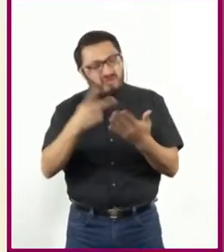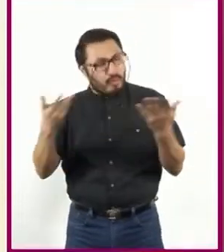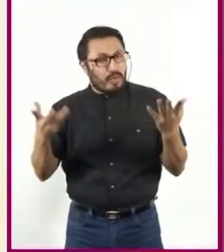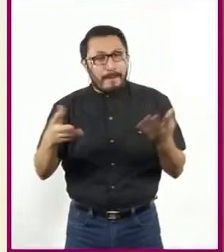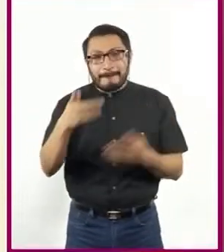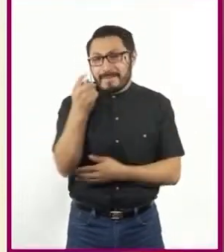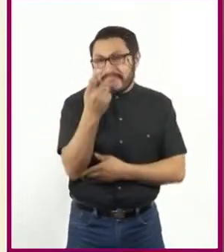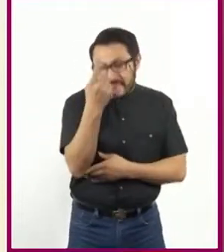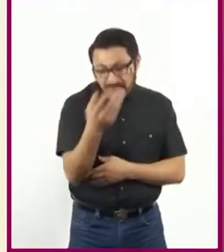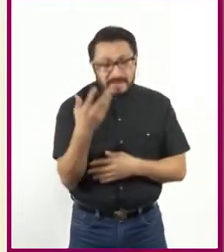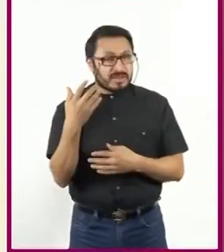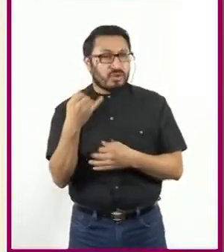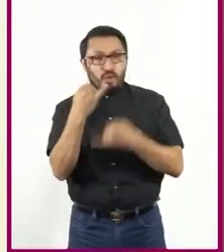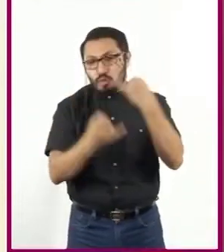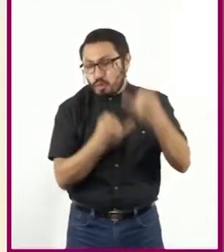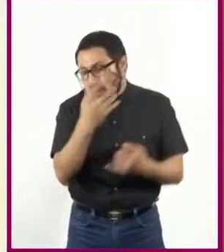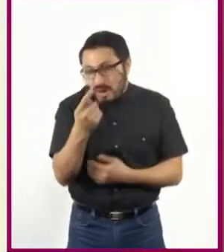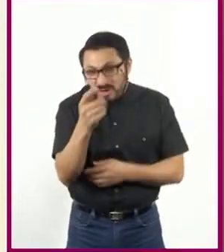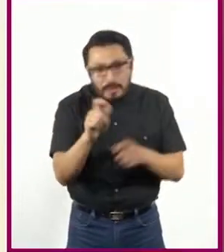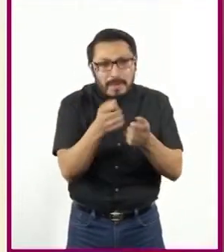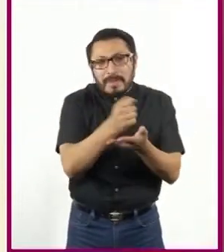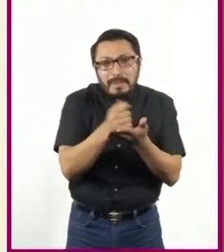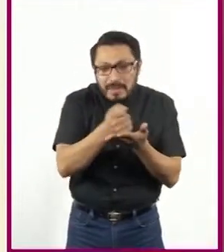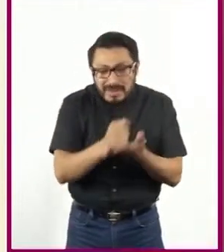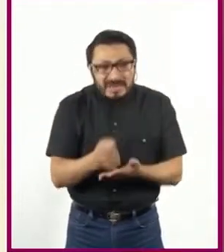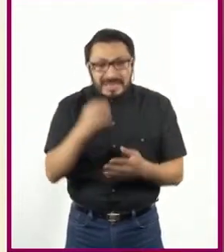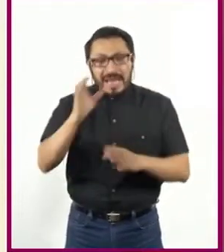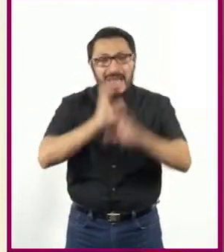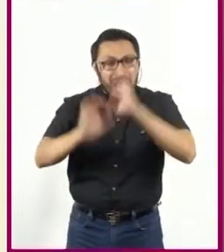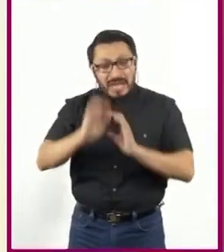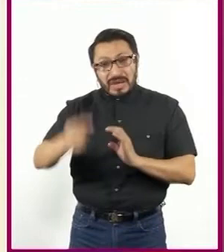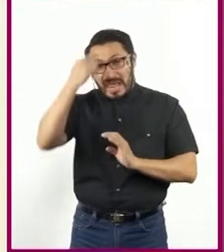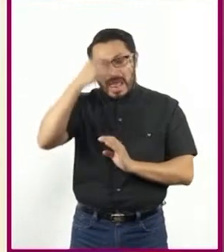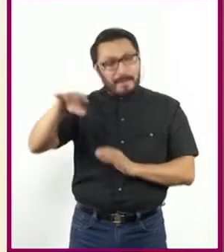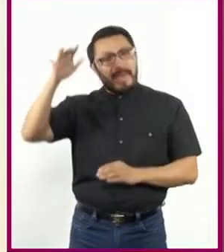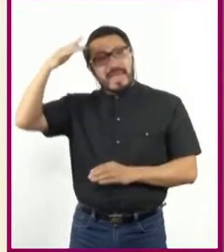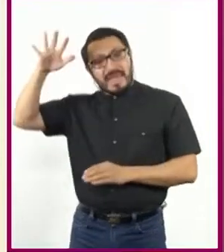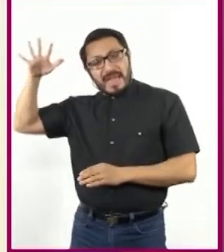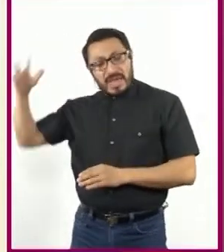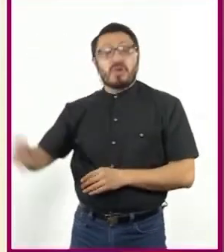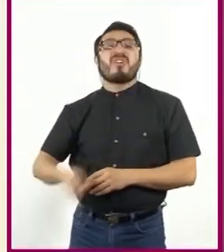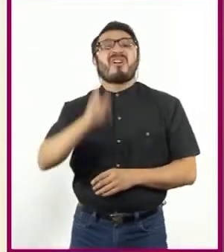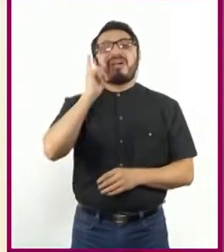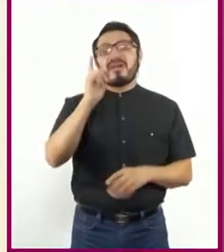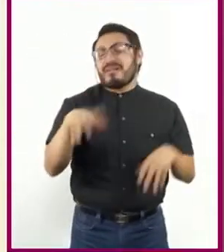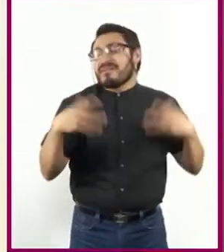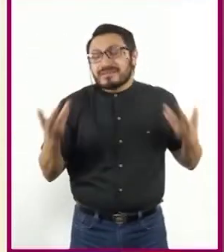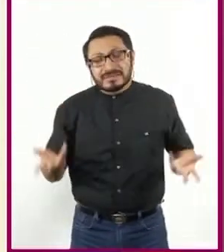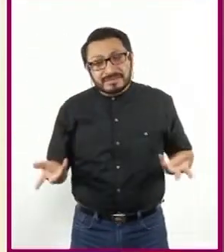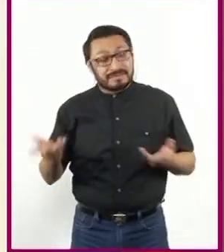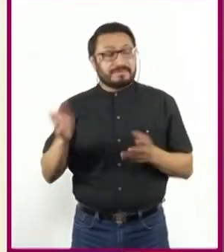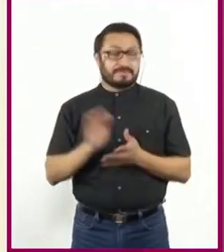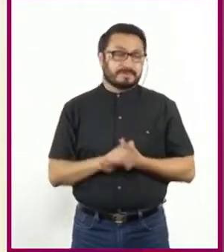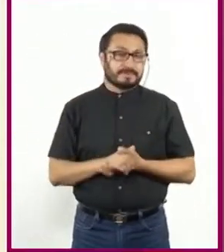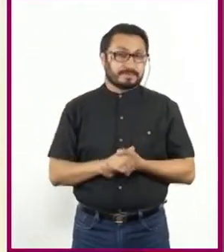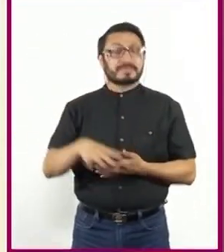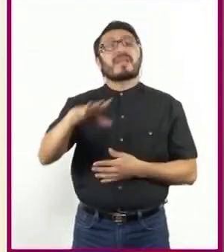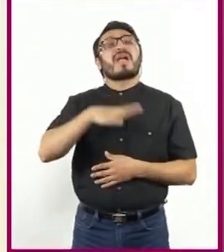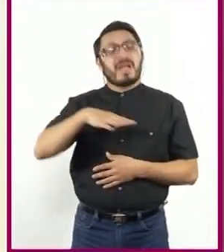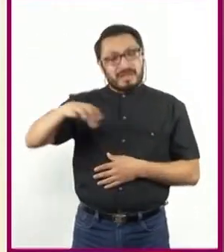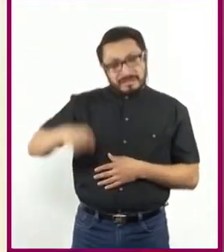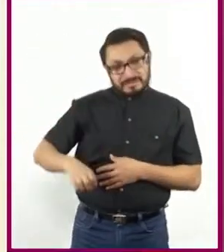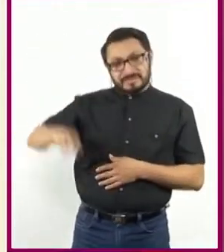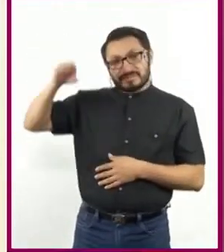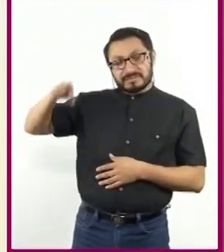televisión, videojuegos y canciones estaban dirigidos a los adultos, quienes en teoría tienen la edad y